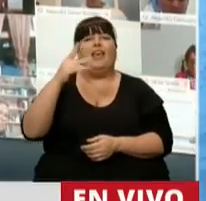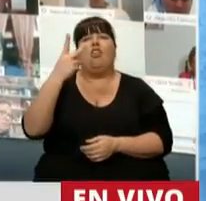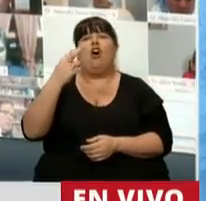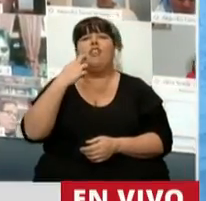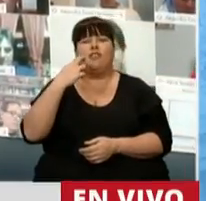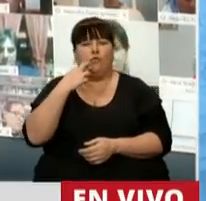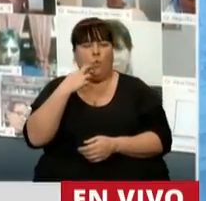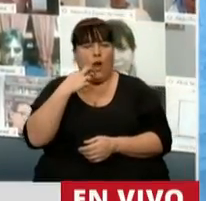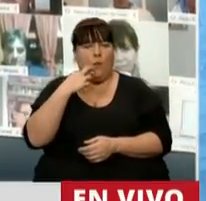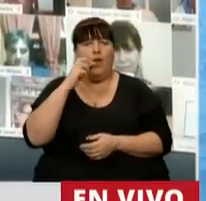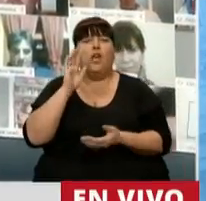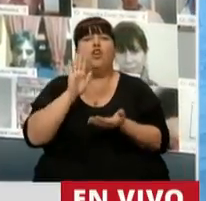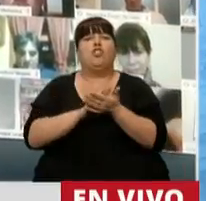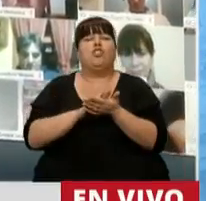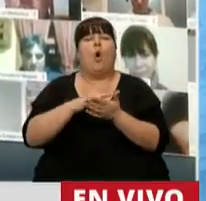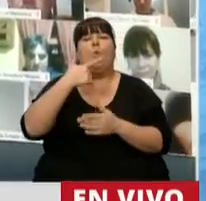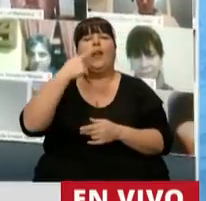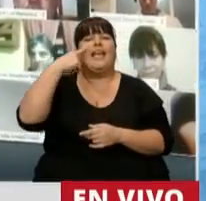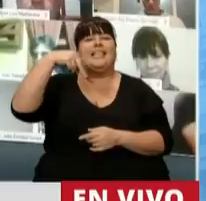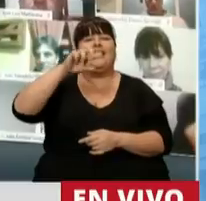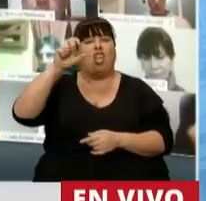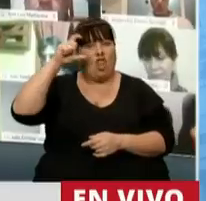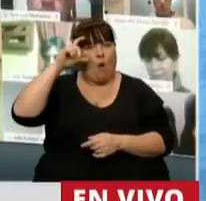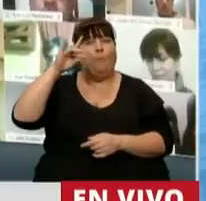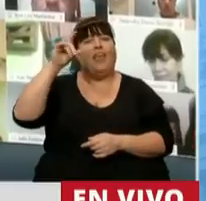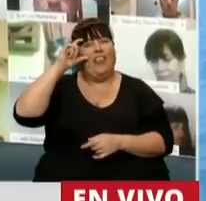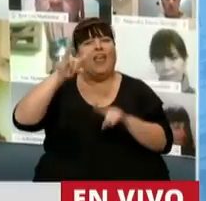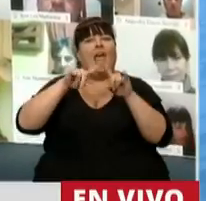1886-19, sobre síndrome de William.